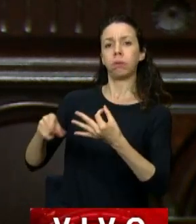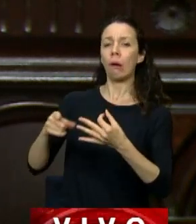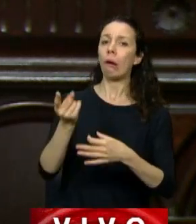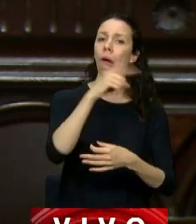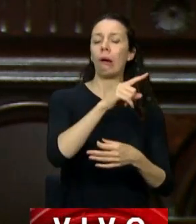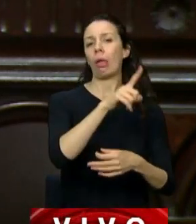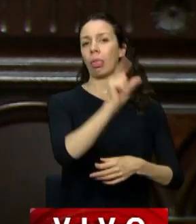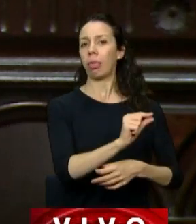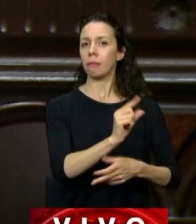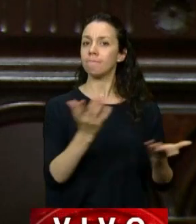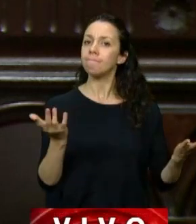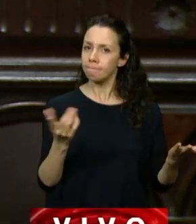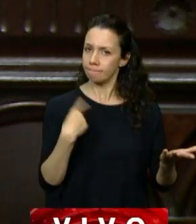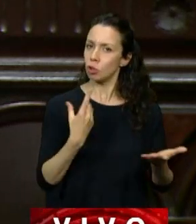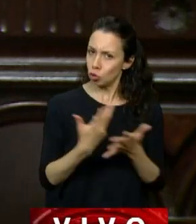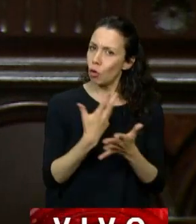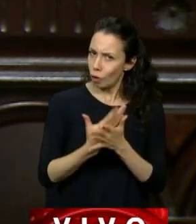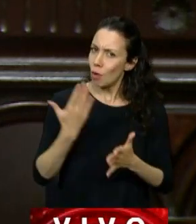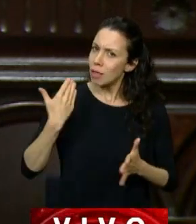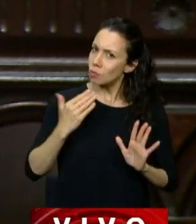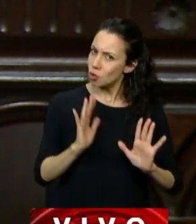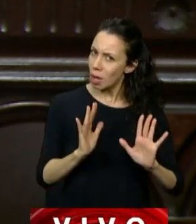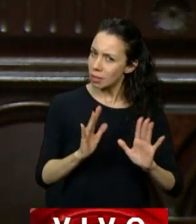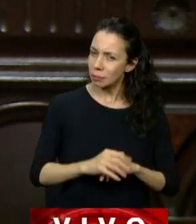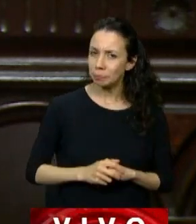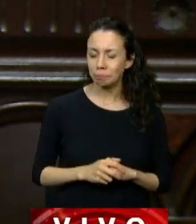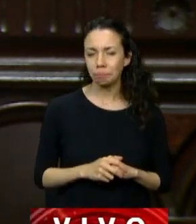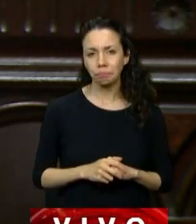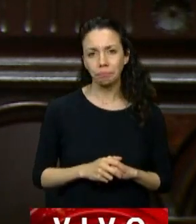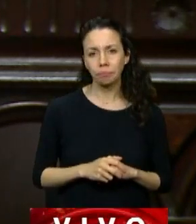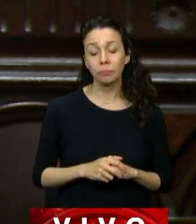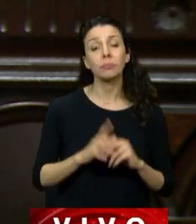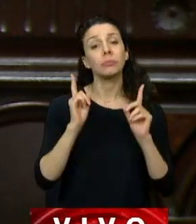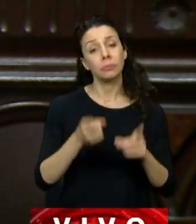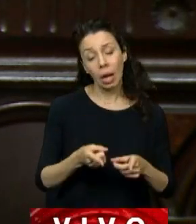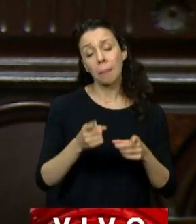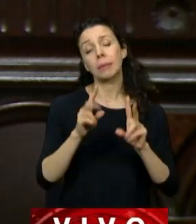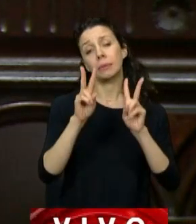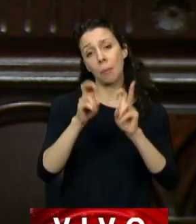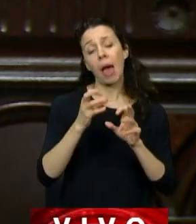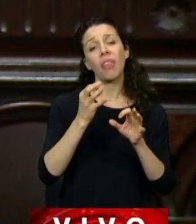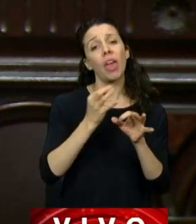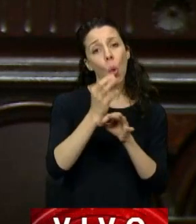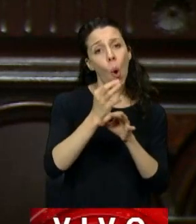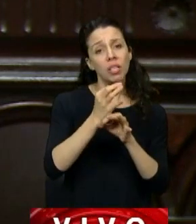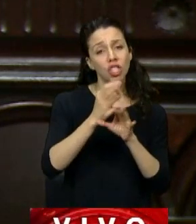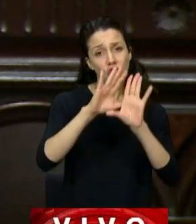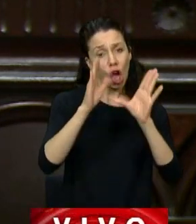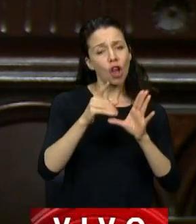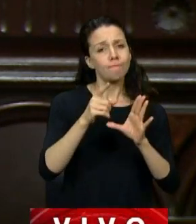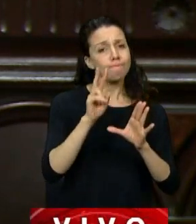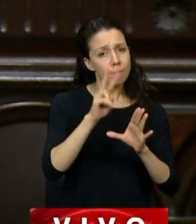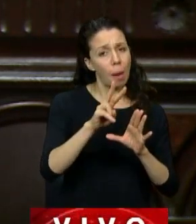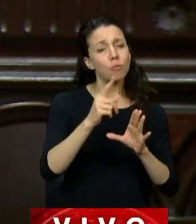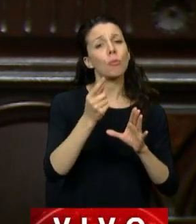mucho tiempo. Por otro lado, también quería hacer hincapié en el tema de educación, que también vemos que hay un recorte en